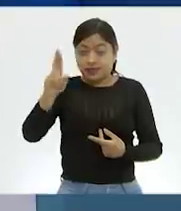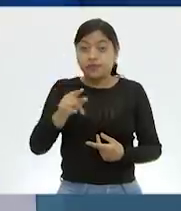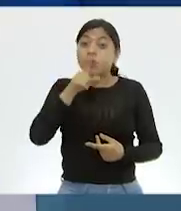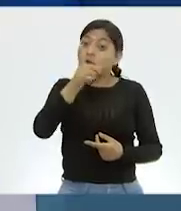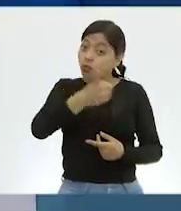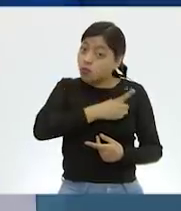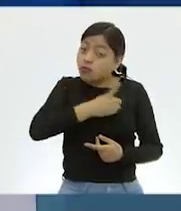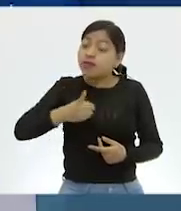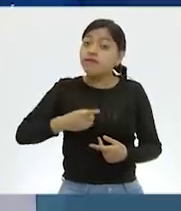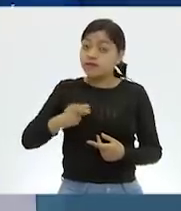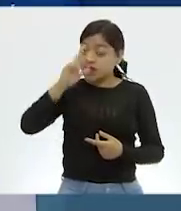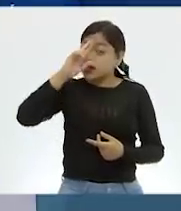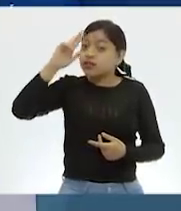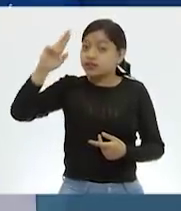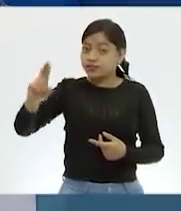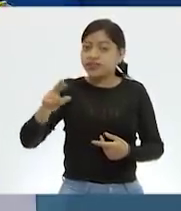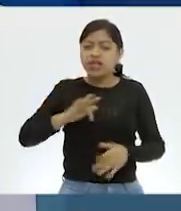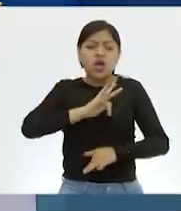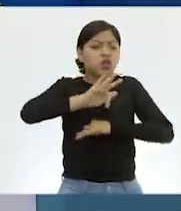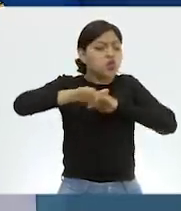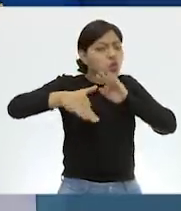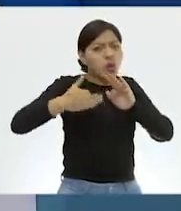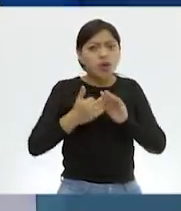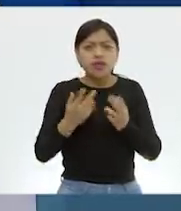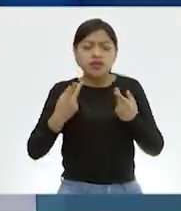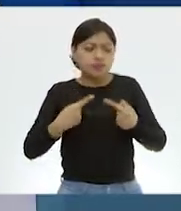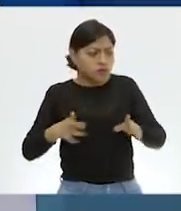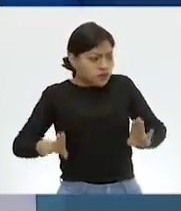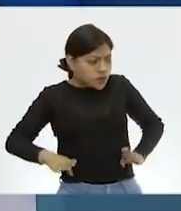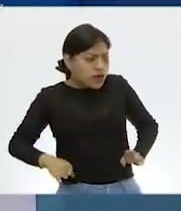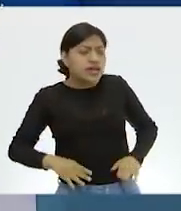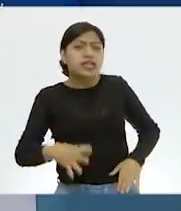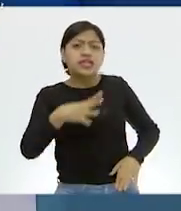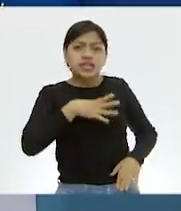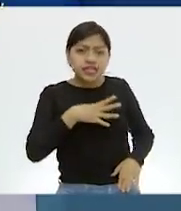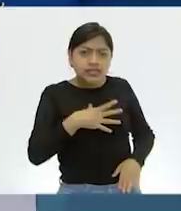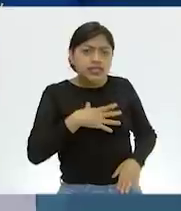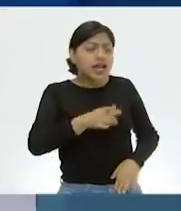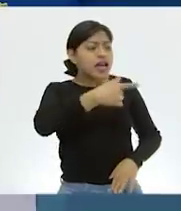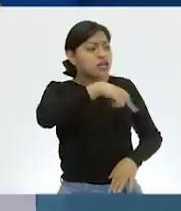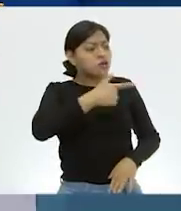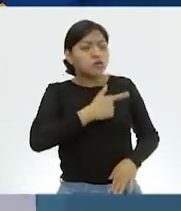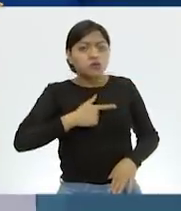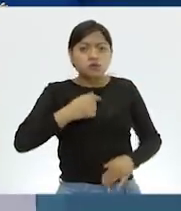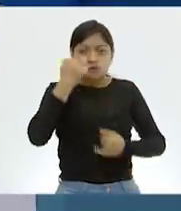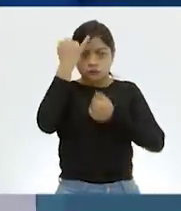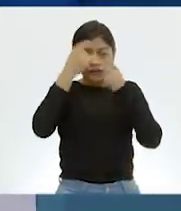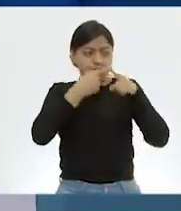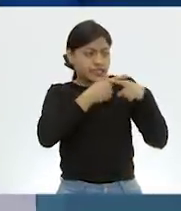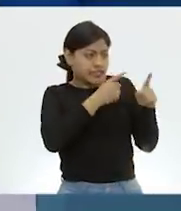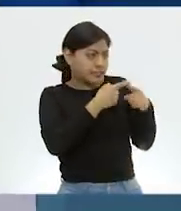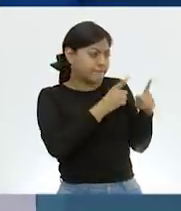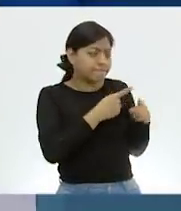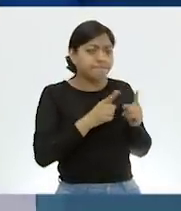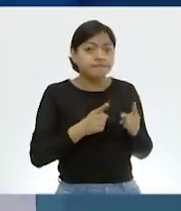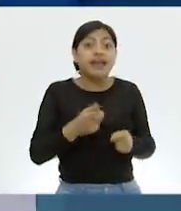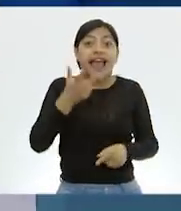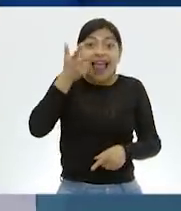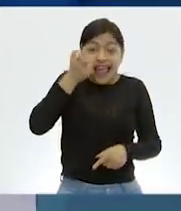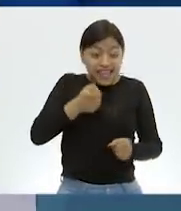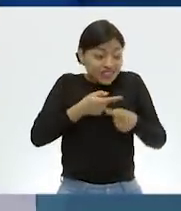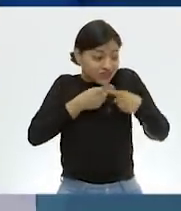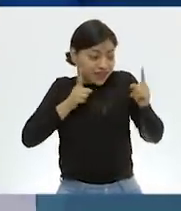Debemos respetar que todos somos personas con cualidades, gustos e ideas diferentes y que precisamente